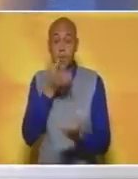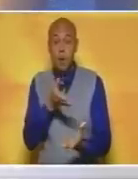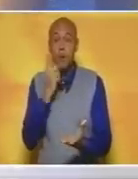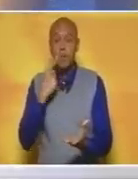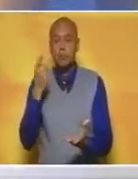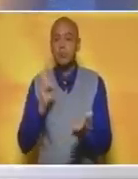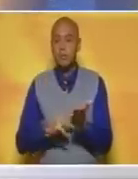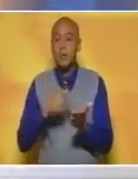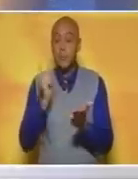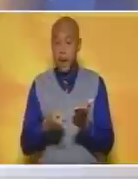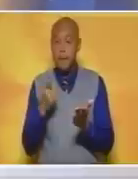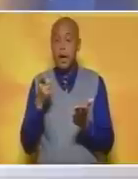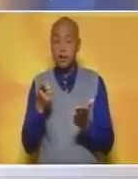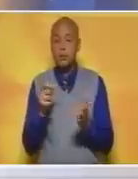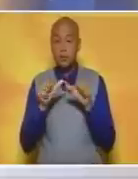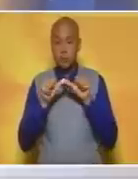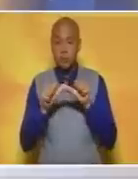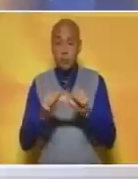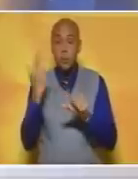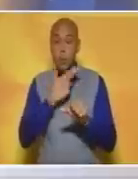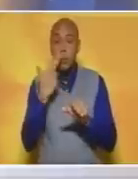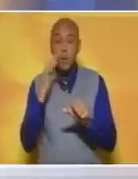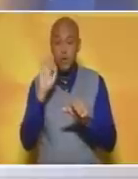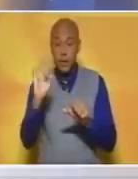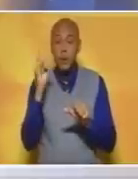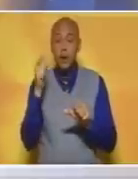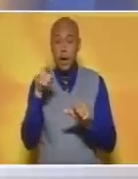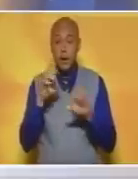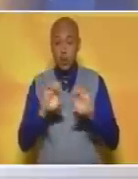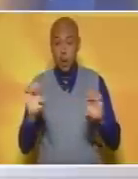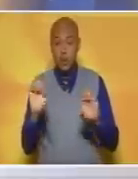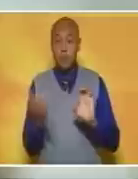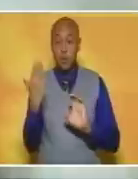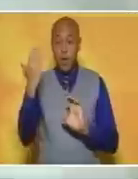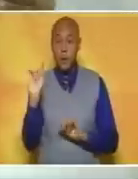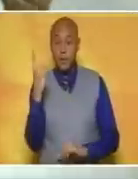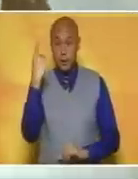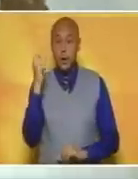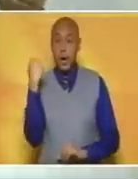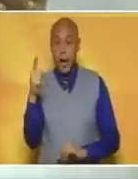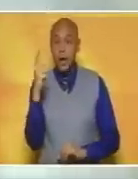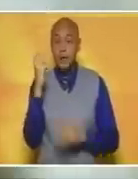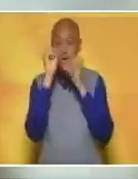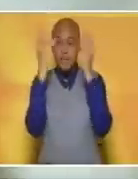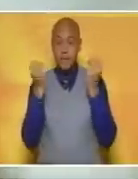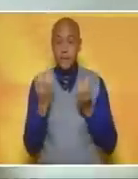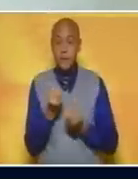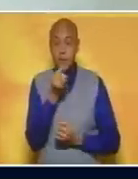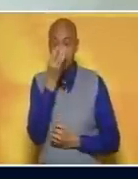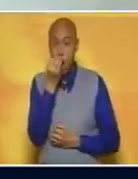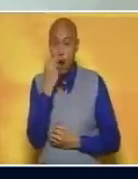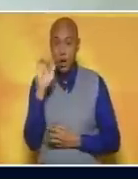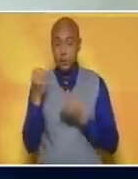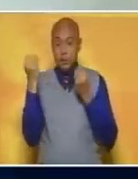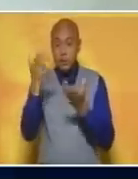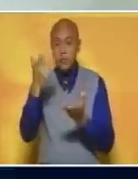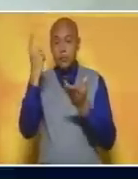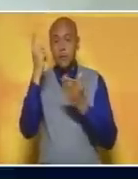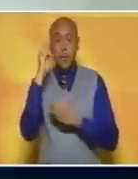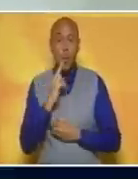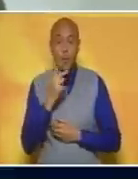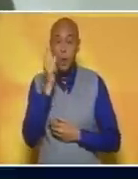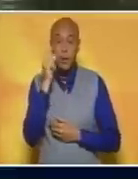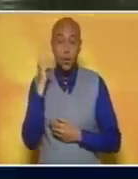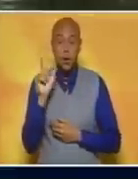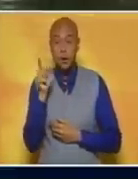que reafirmar el compromiso por los principios fundamentales de la educación. Durante la ofrenda floral al libertador Simón Bolívar, Isturiz reconoció la